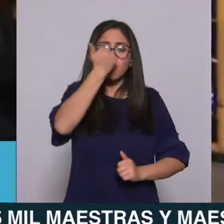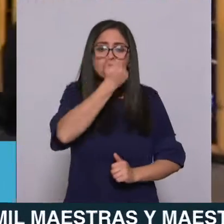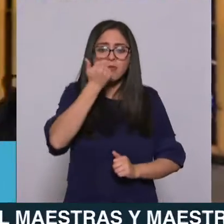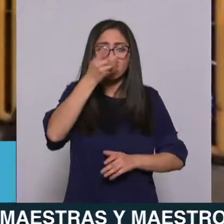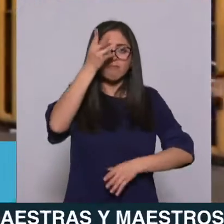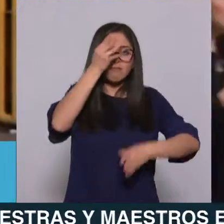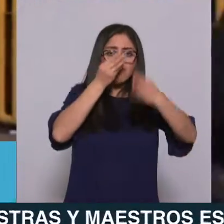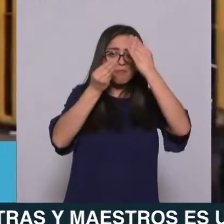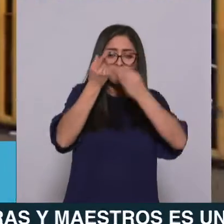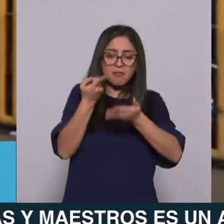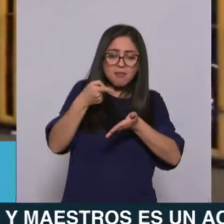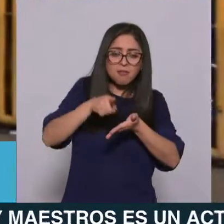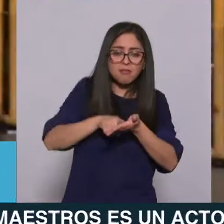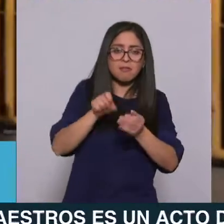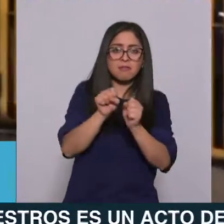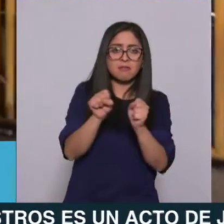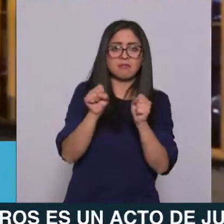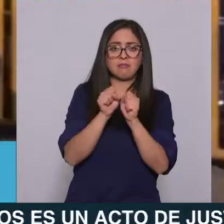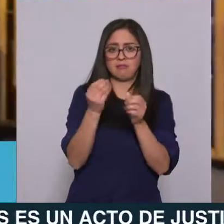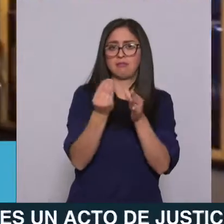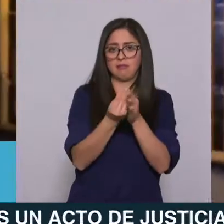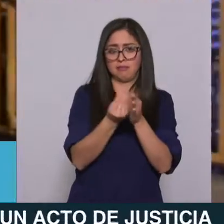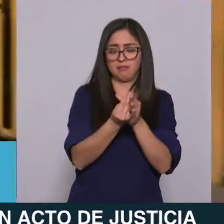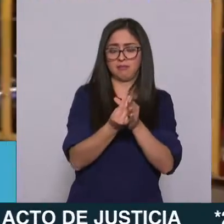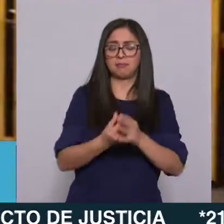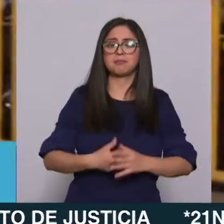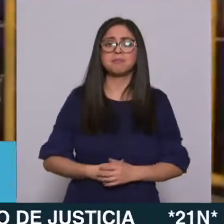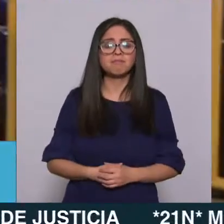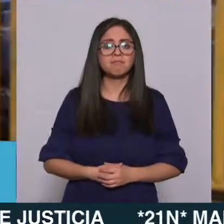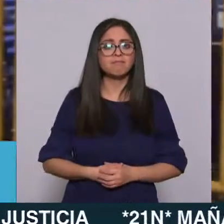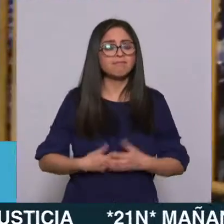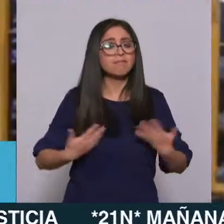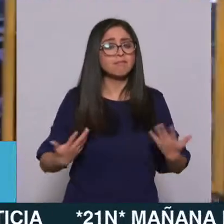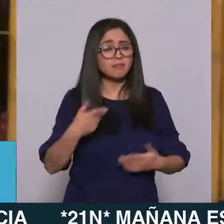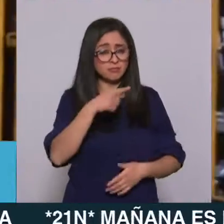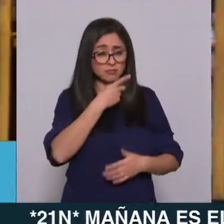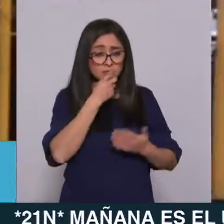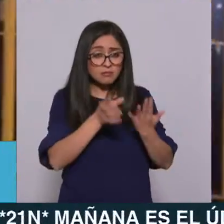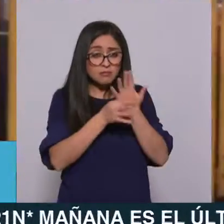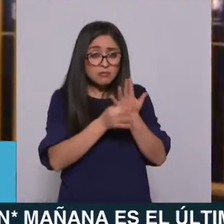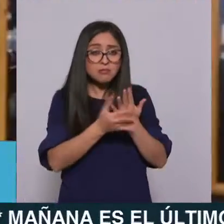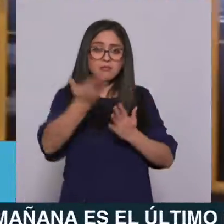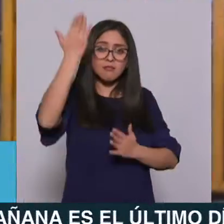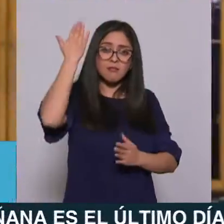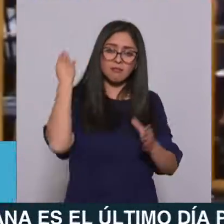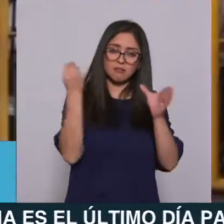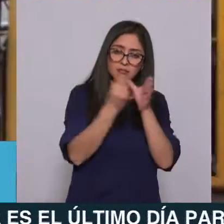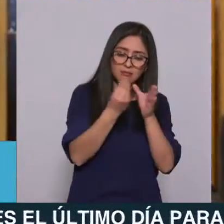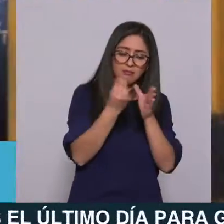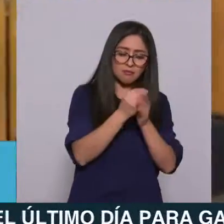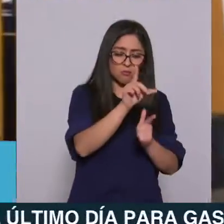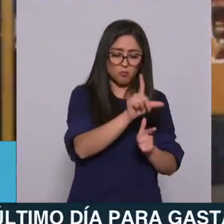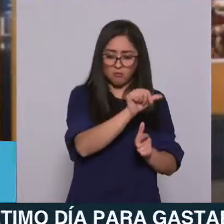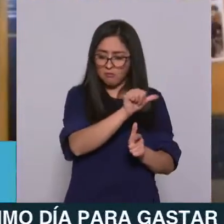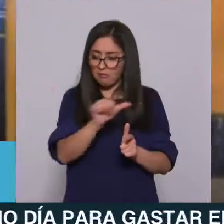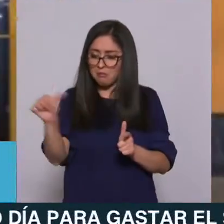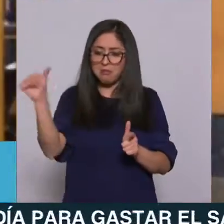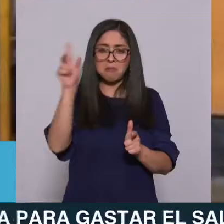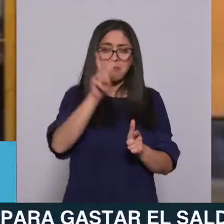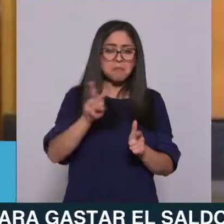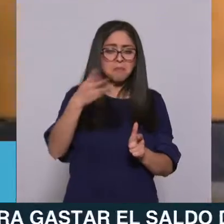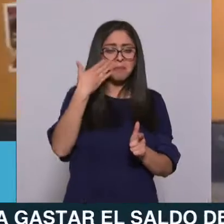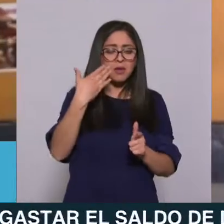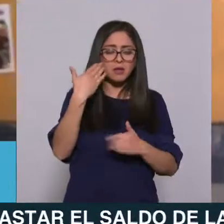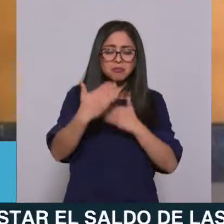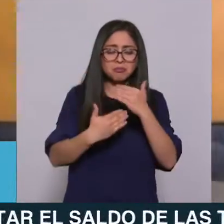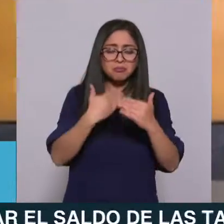aula. La preocupación es entonces que se pueda perder este ritmo que ya llevaban los estudiantes con las clases normalmente, doctor, y que es